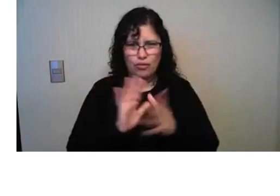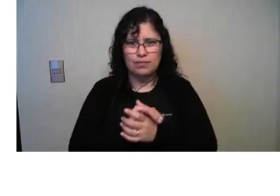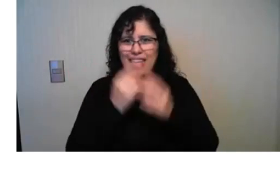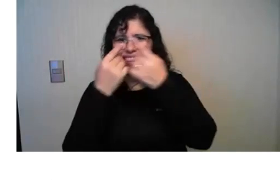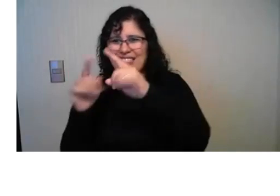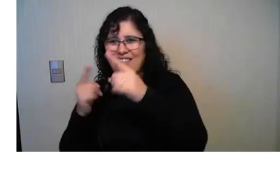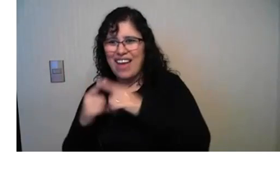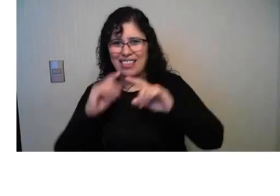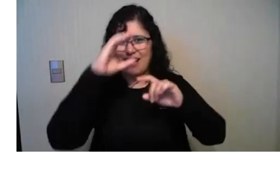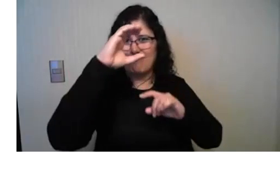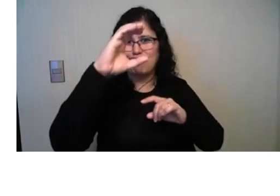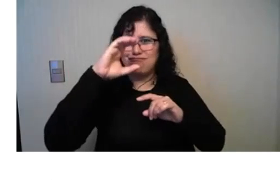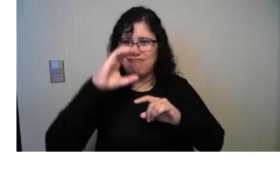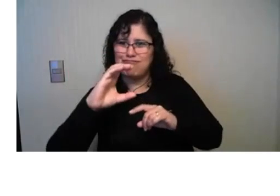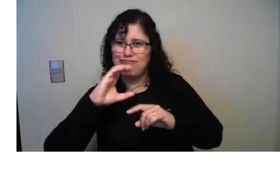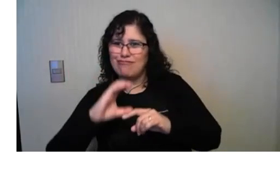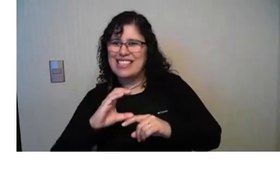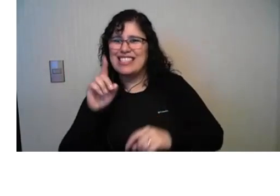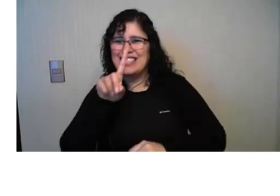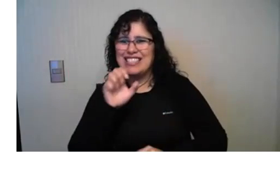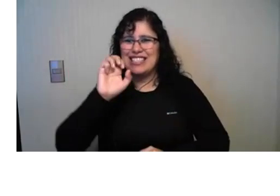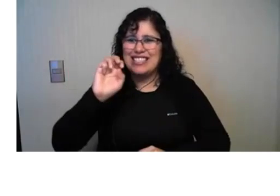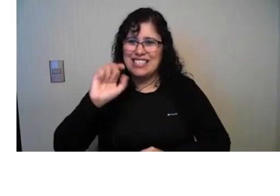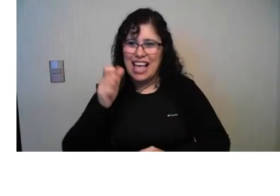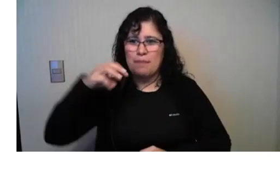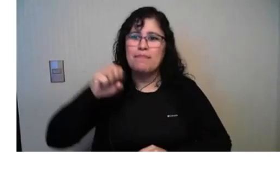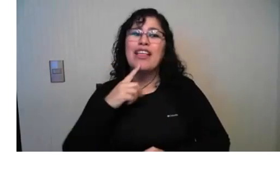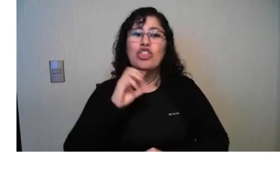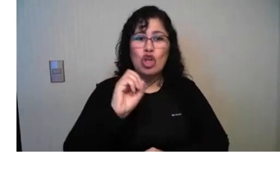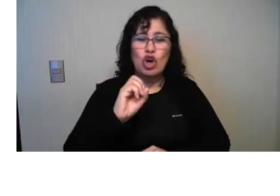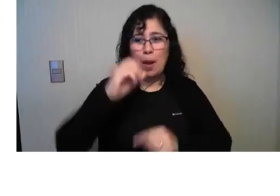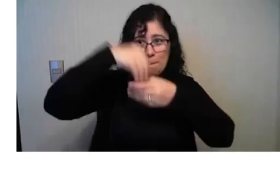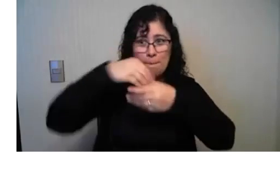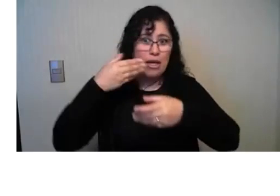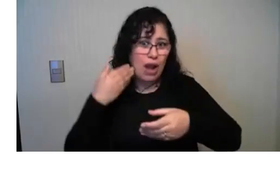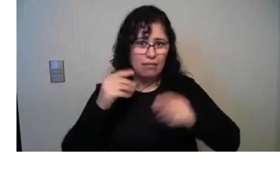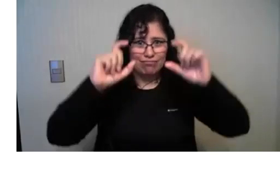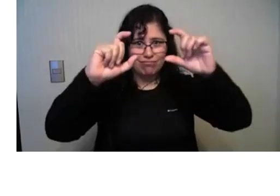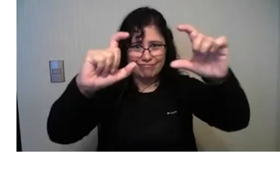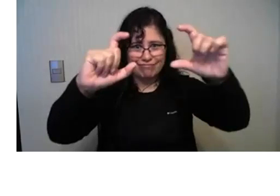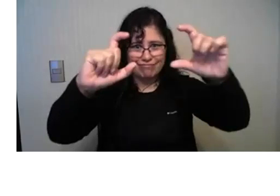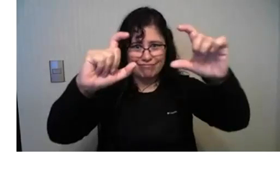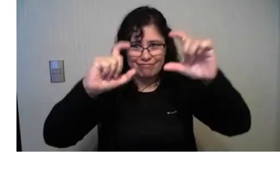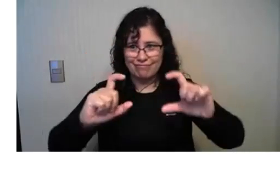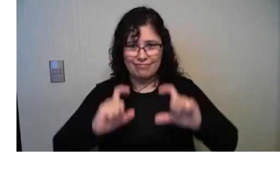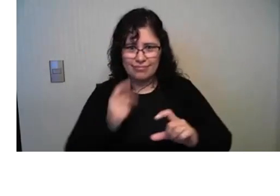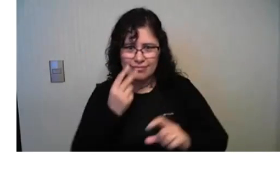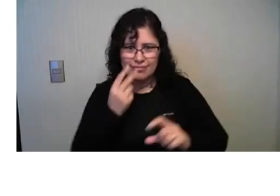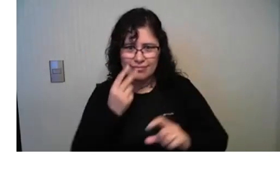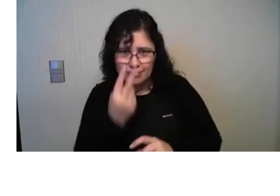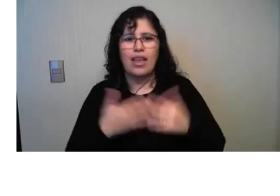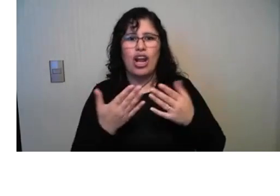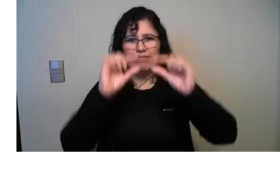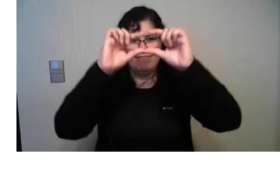Y tenemos un segmento medular, otro segmento medular y un tercer segmento medular. Recuerden que un segmento medular es